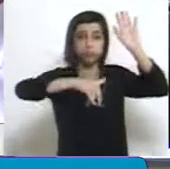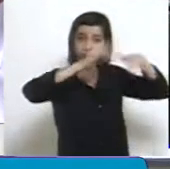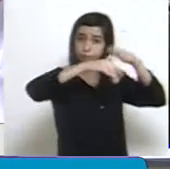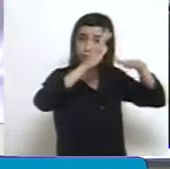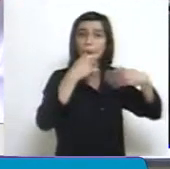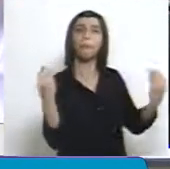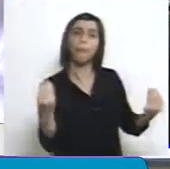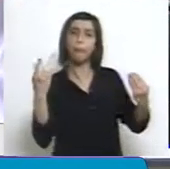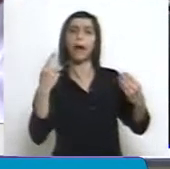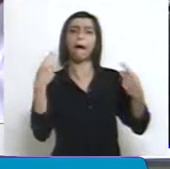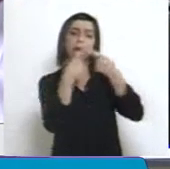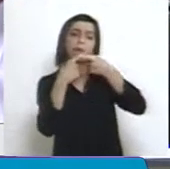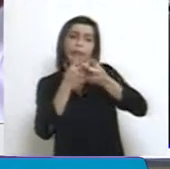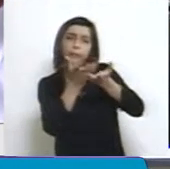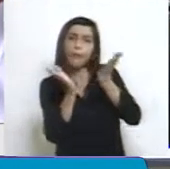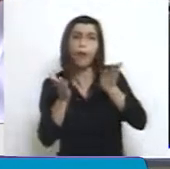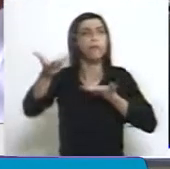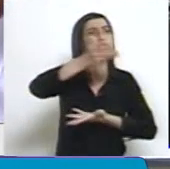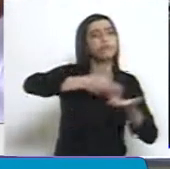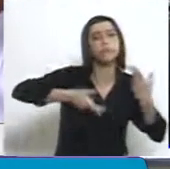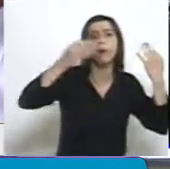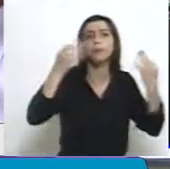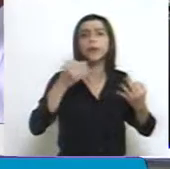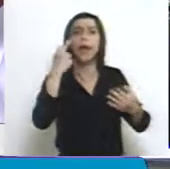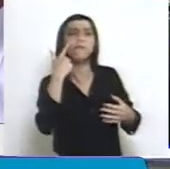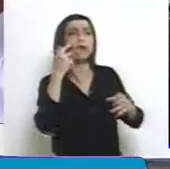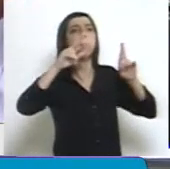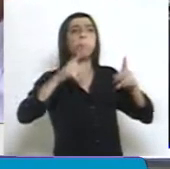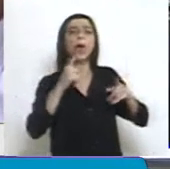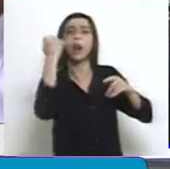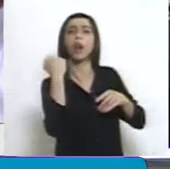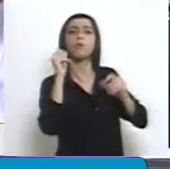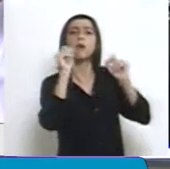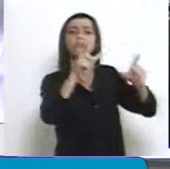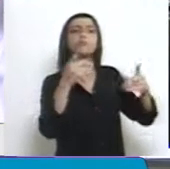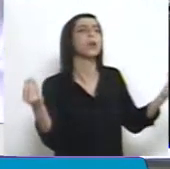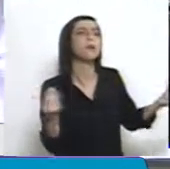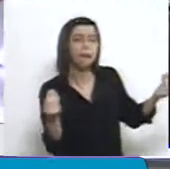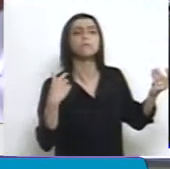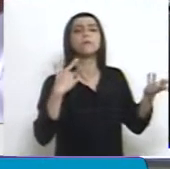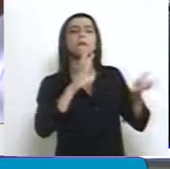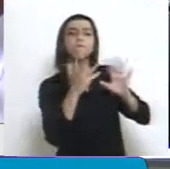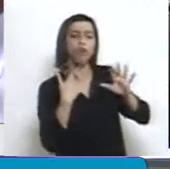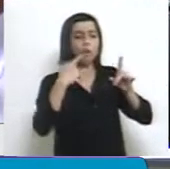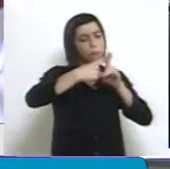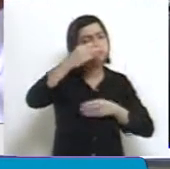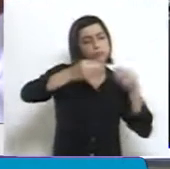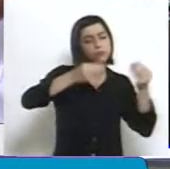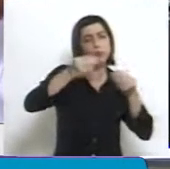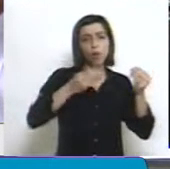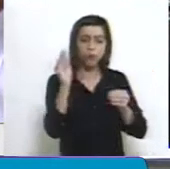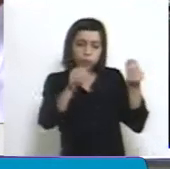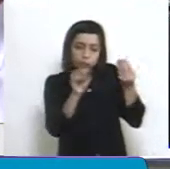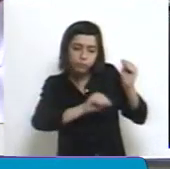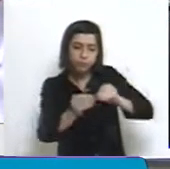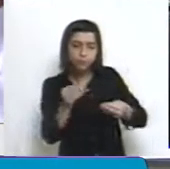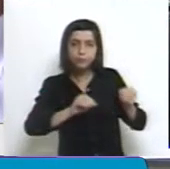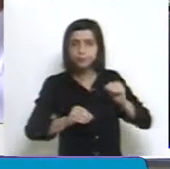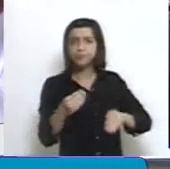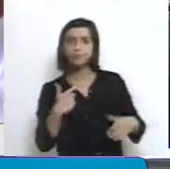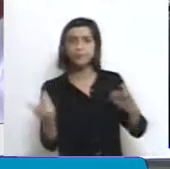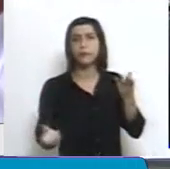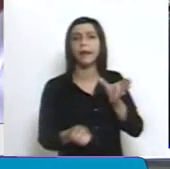ellos, en función de las políticas económicas que quieran implementar, en función de la política tributaria que